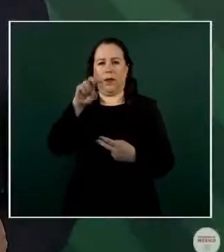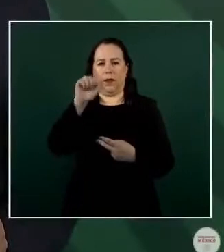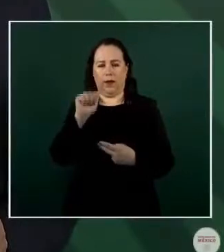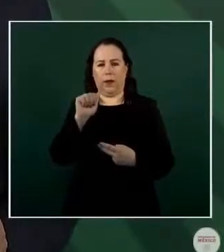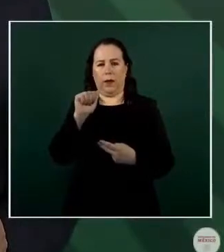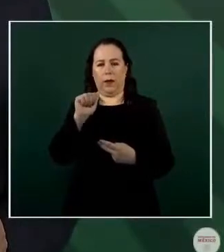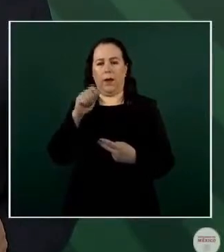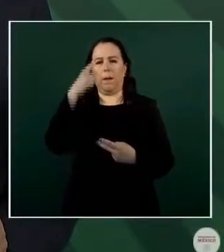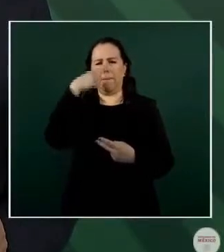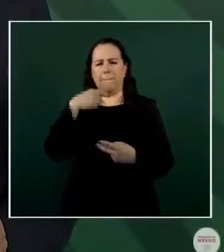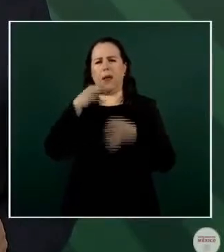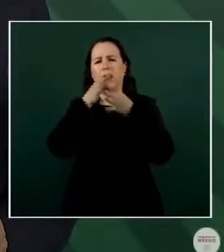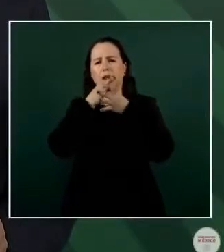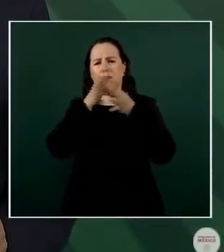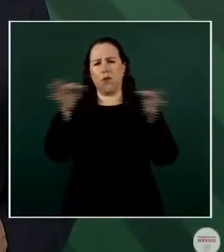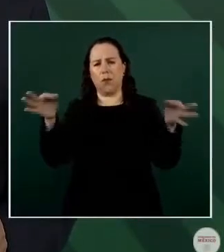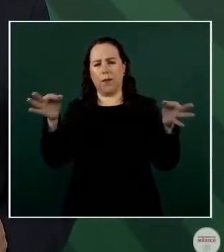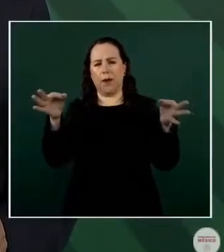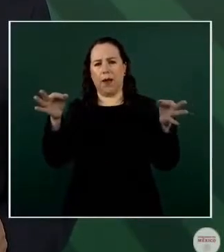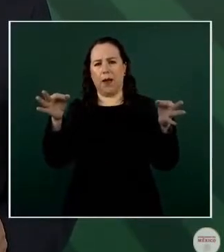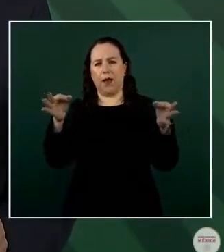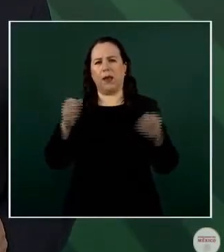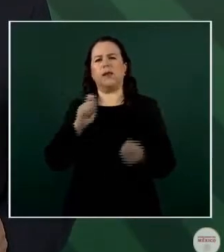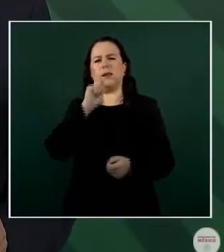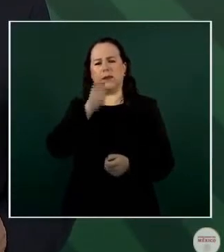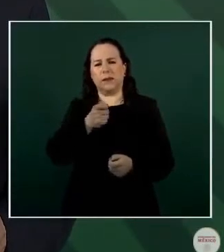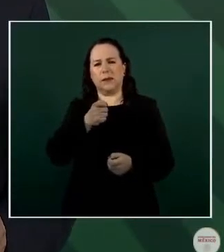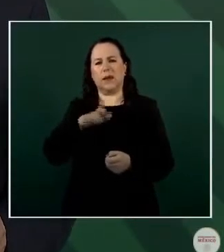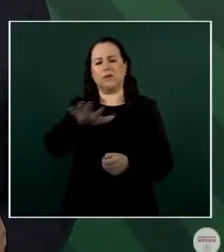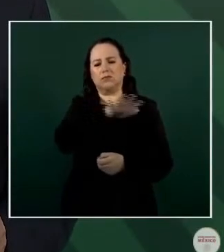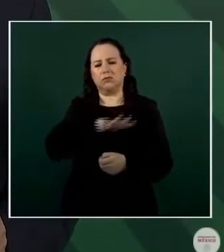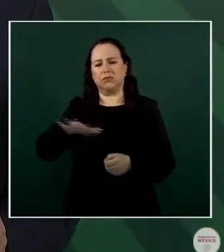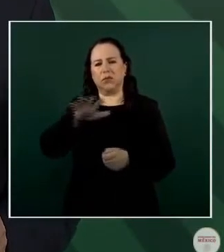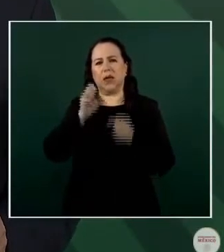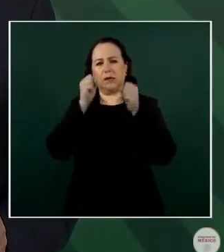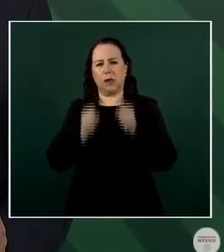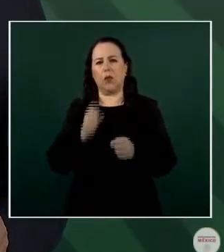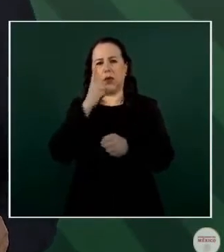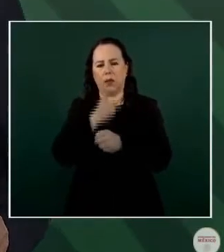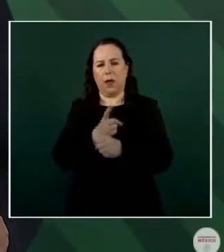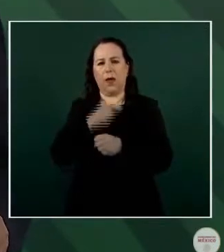informar sobre la situación de seguridad en Chihuahua.